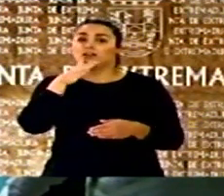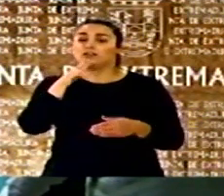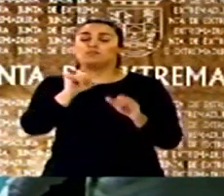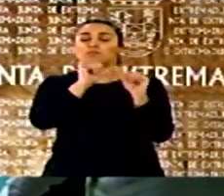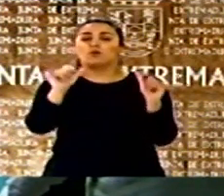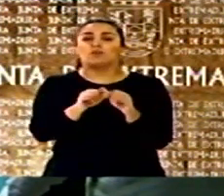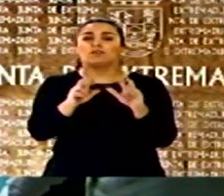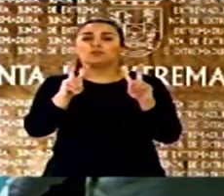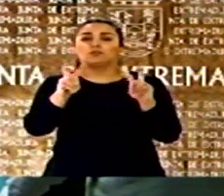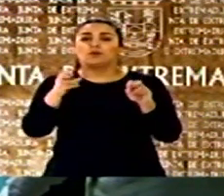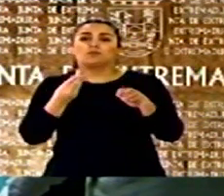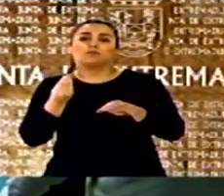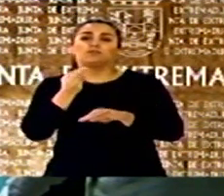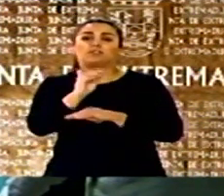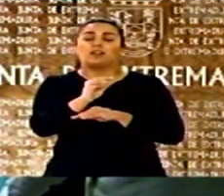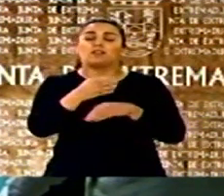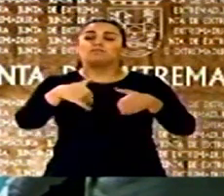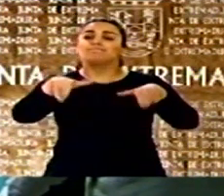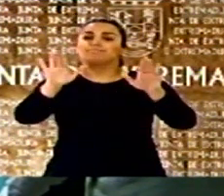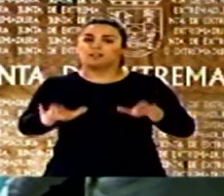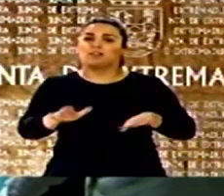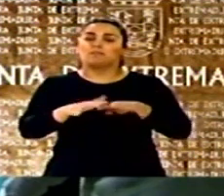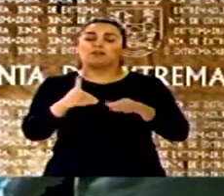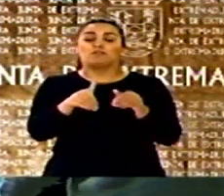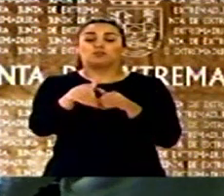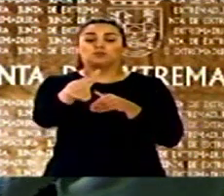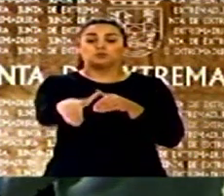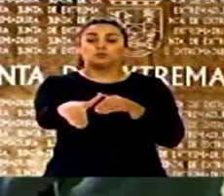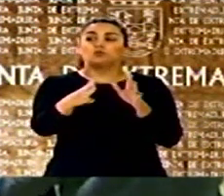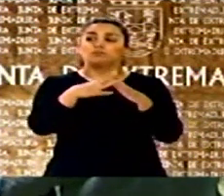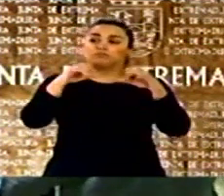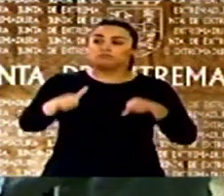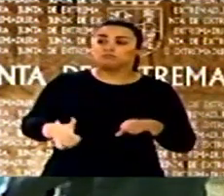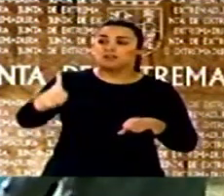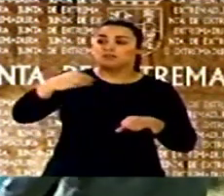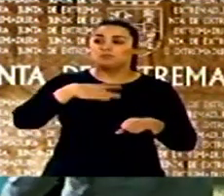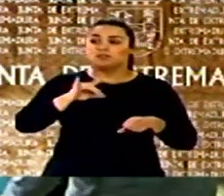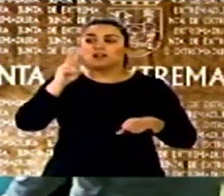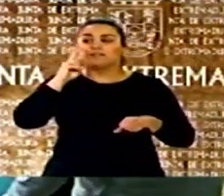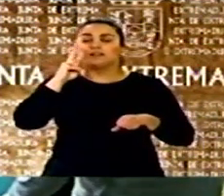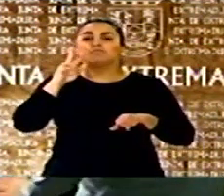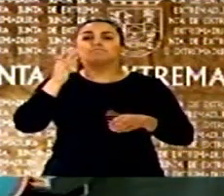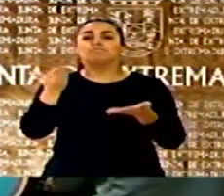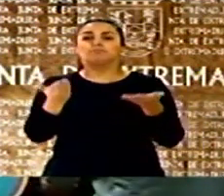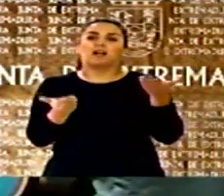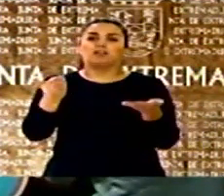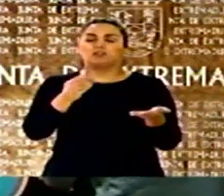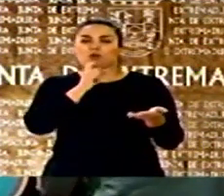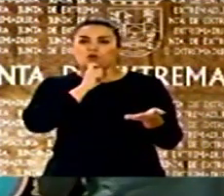vayan anunciando nuevos proyectos que están próximos a ir consolidando, ¿no?